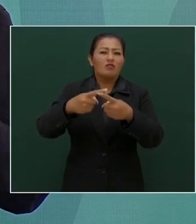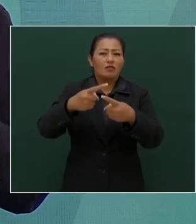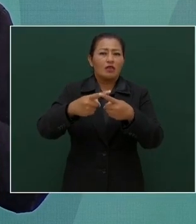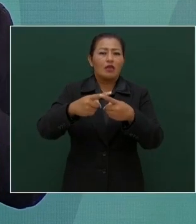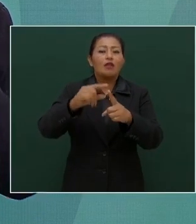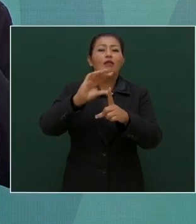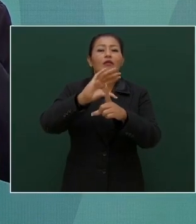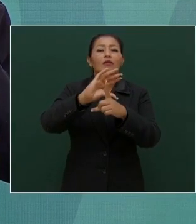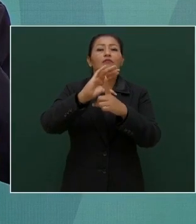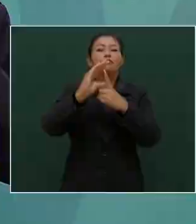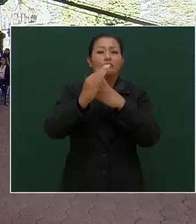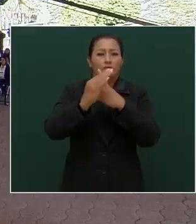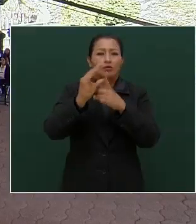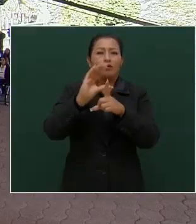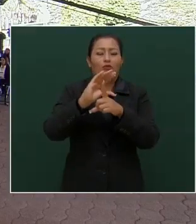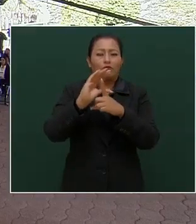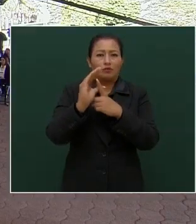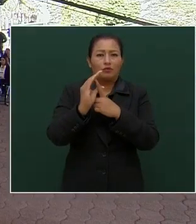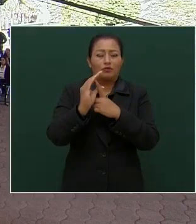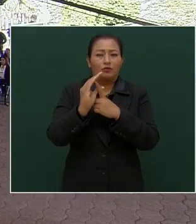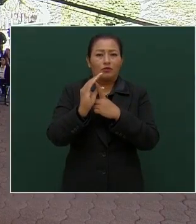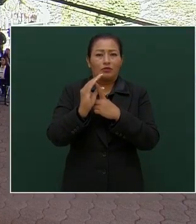la Comisión